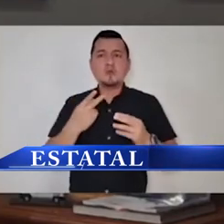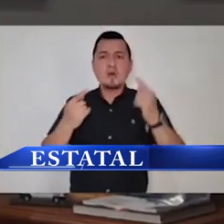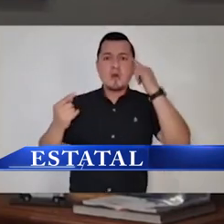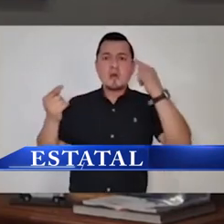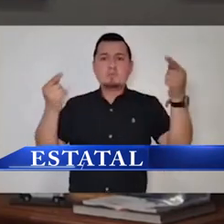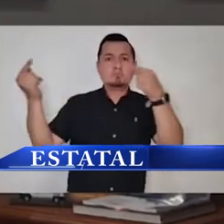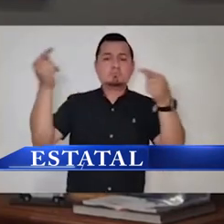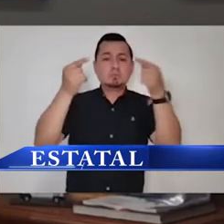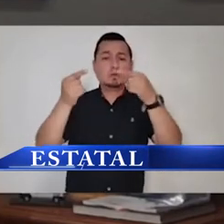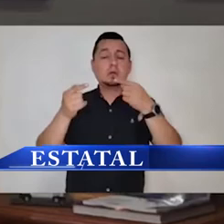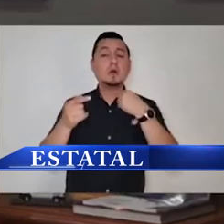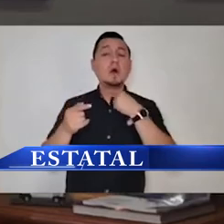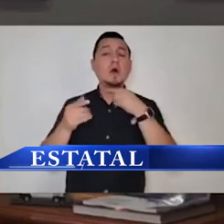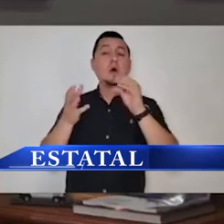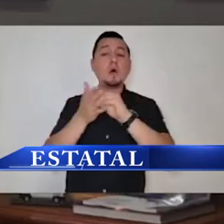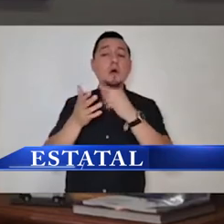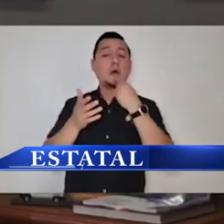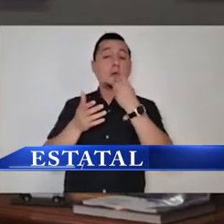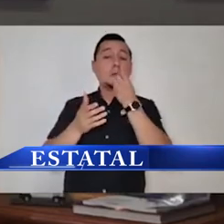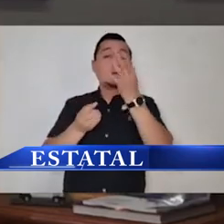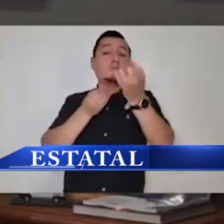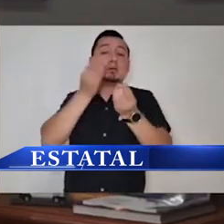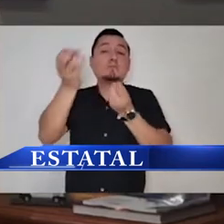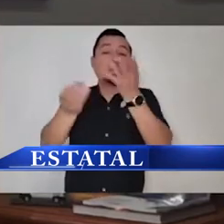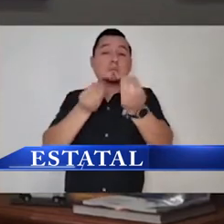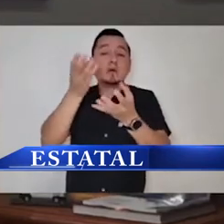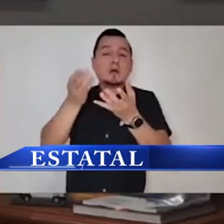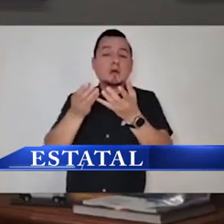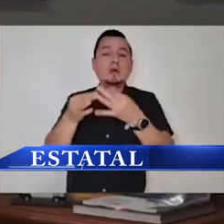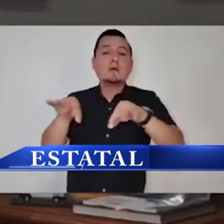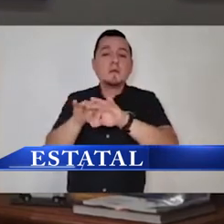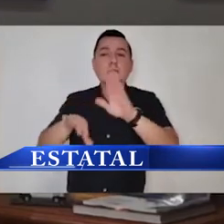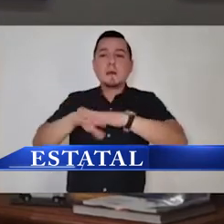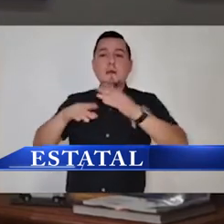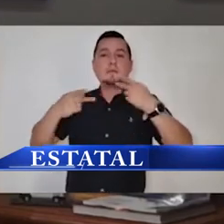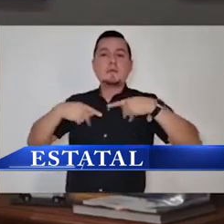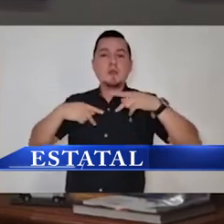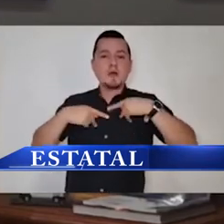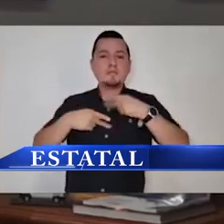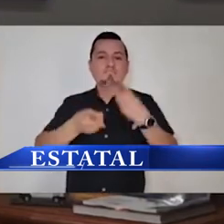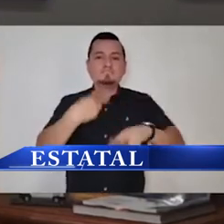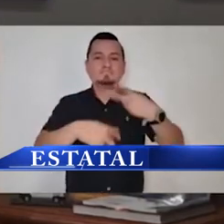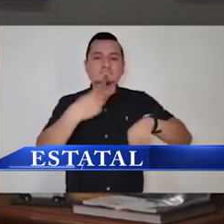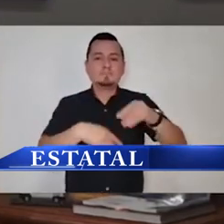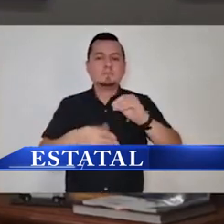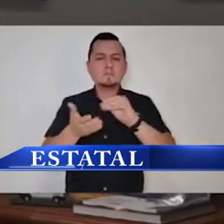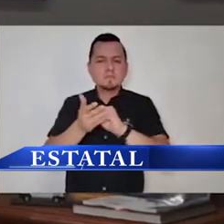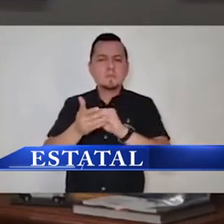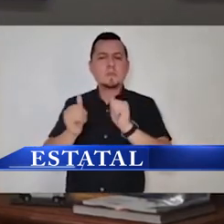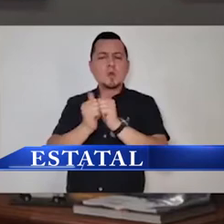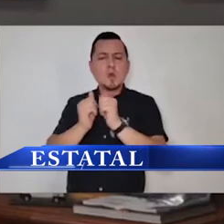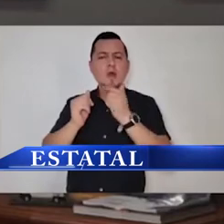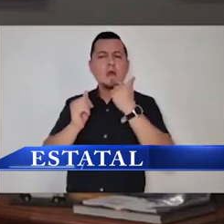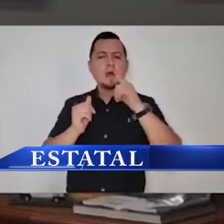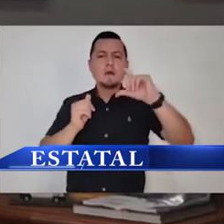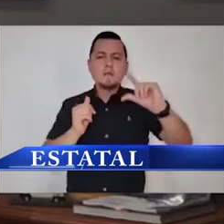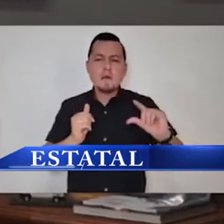voz. Al subir la voz, aumenta la cantidad de microgotas que expulsamos y por ende la carga de